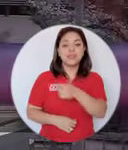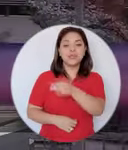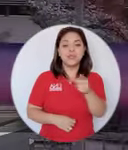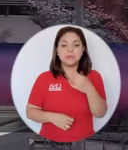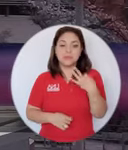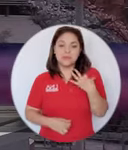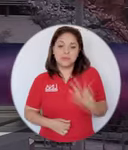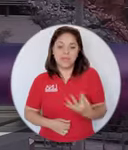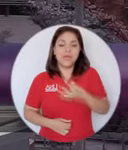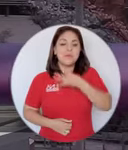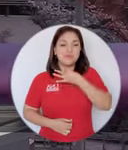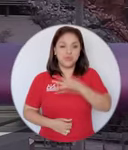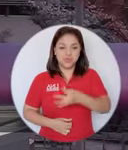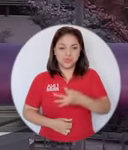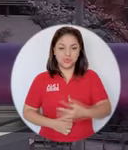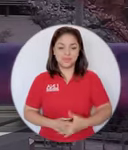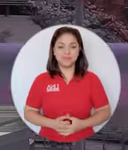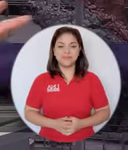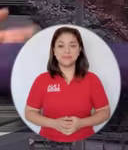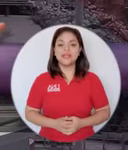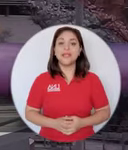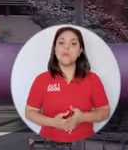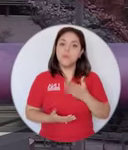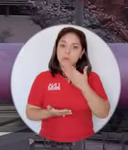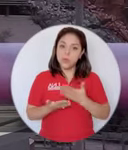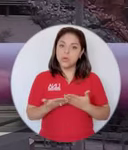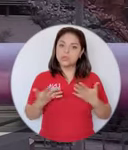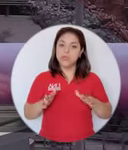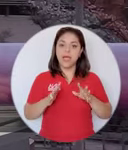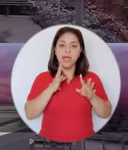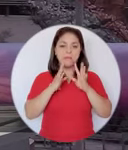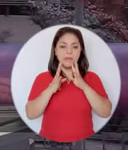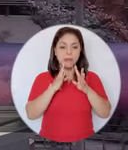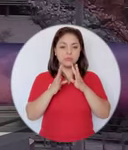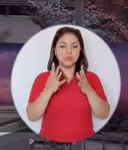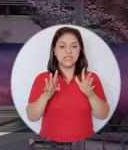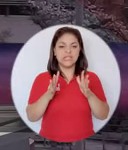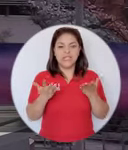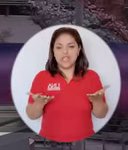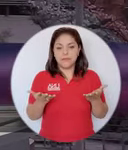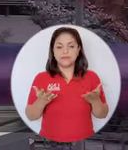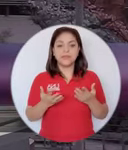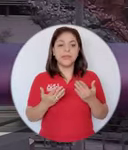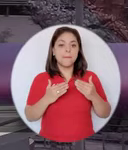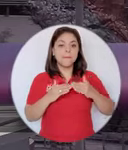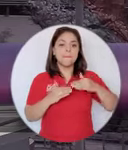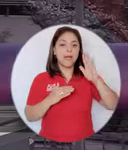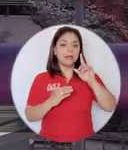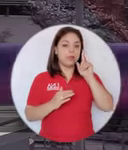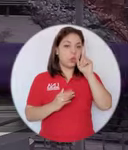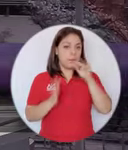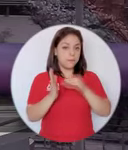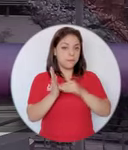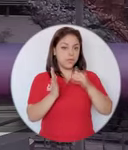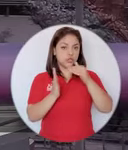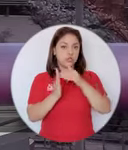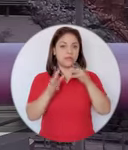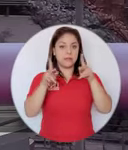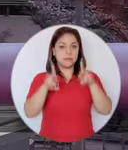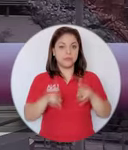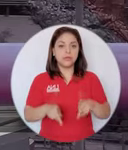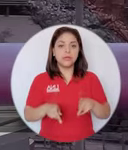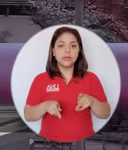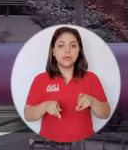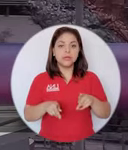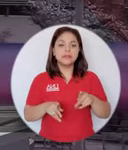Bueno, doctor, como veníamos hablando, ya tenemos más de 1 millón de personas que tuvieron COVID en Costa Rica, desgraciadamente casi 9,000